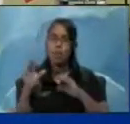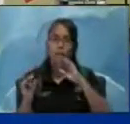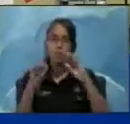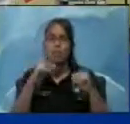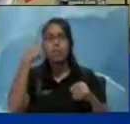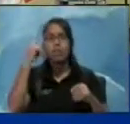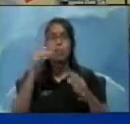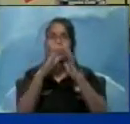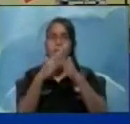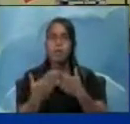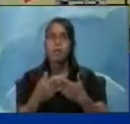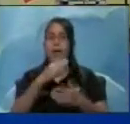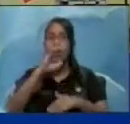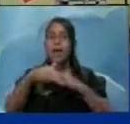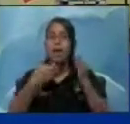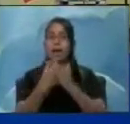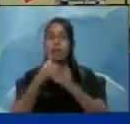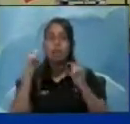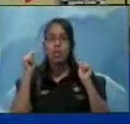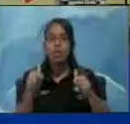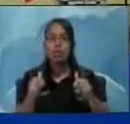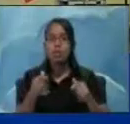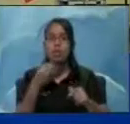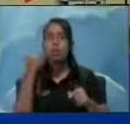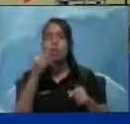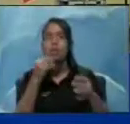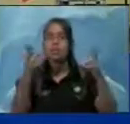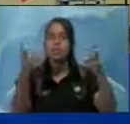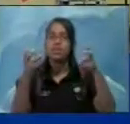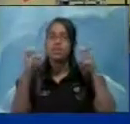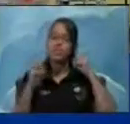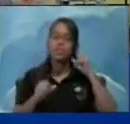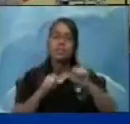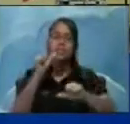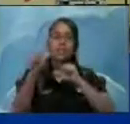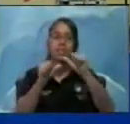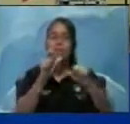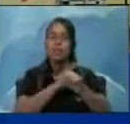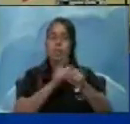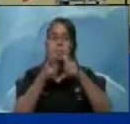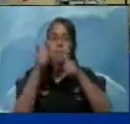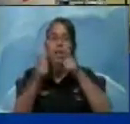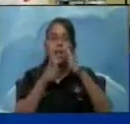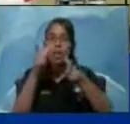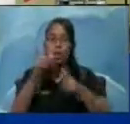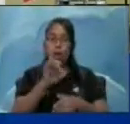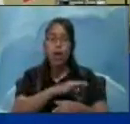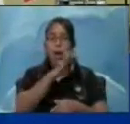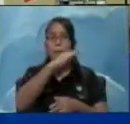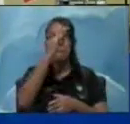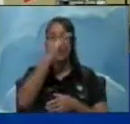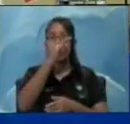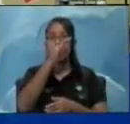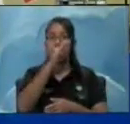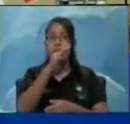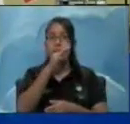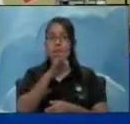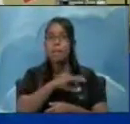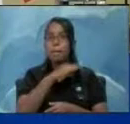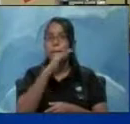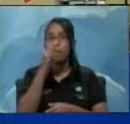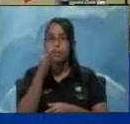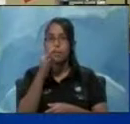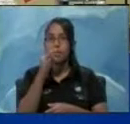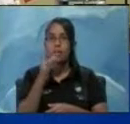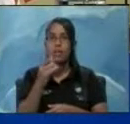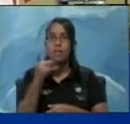por la hasta el día de hoy el muchacho recibió género de lenguas espirituales espirituales